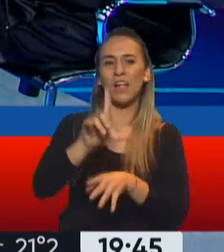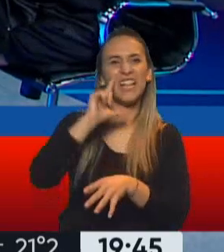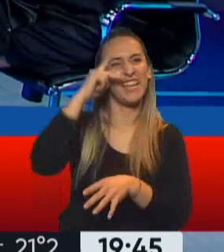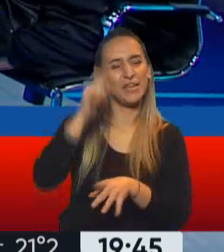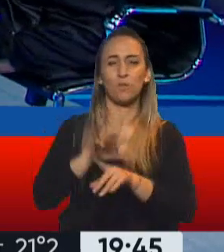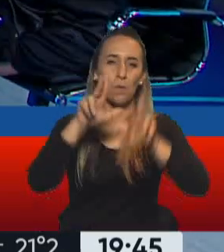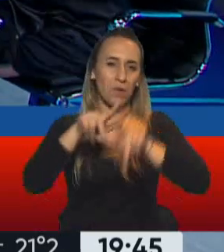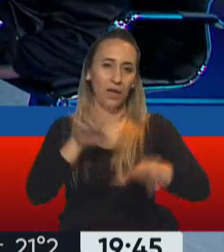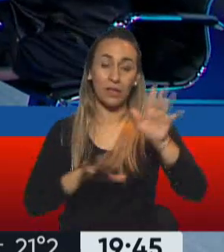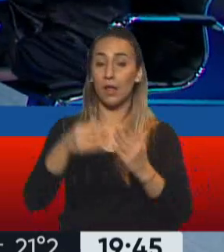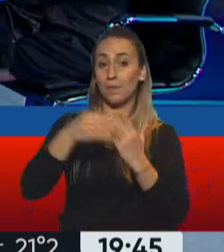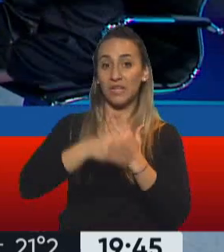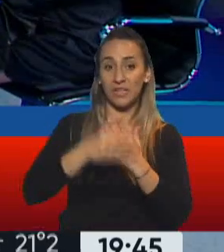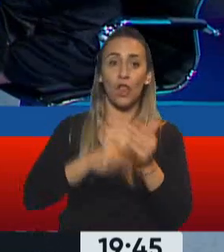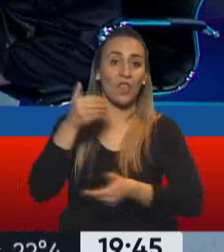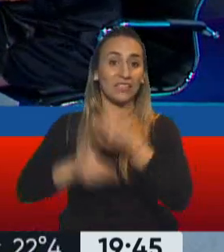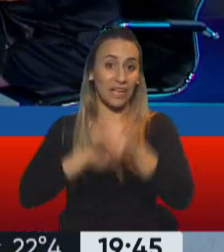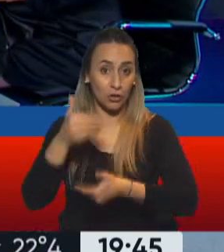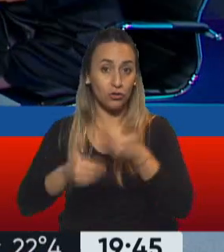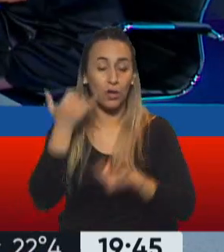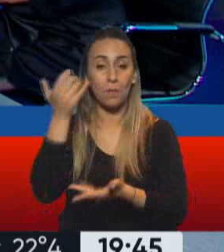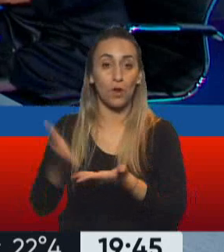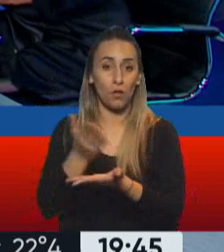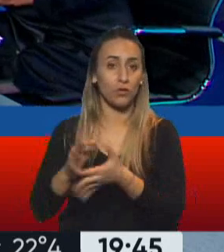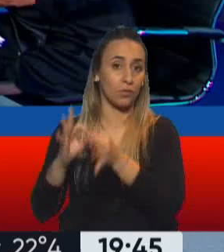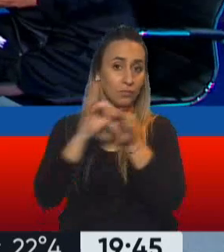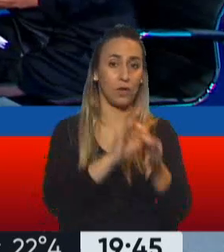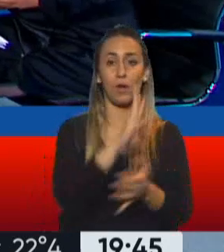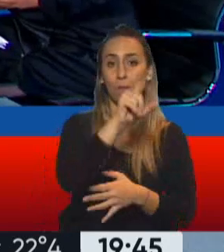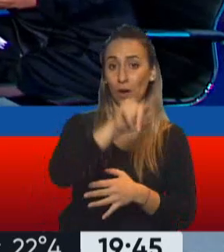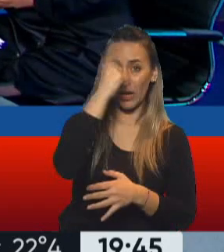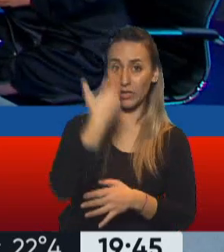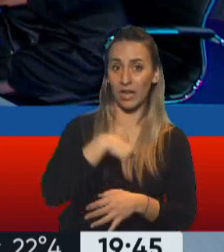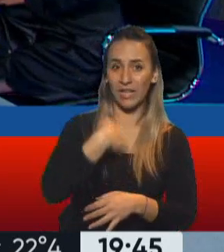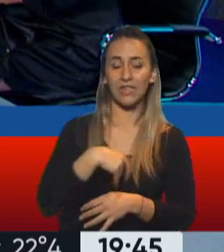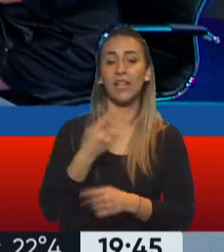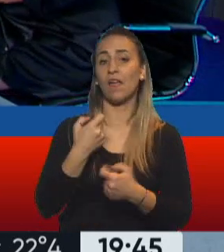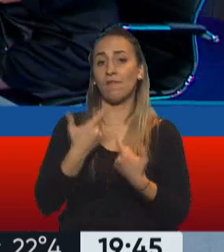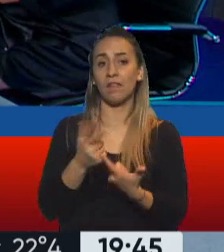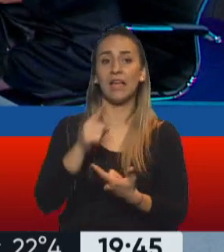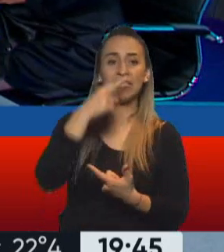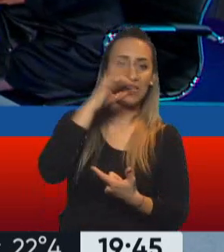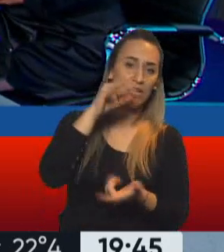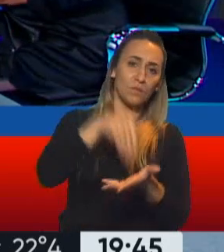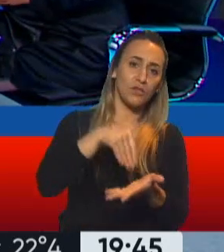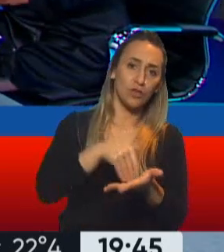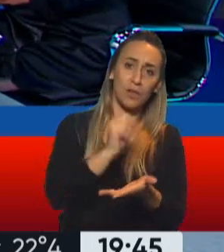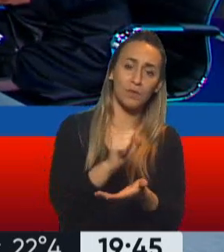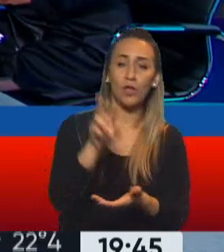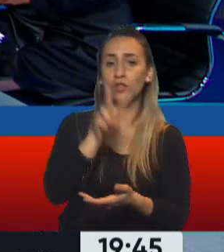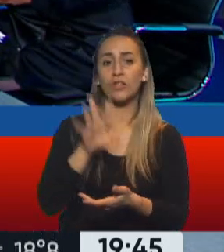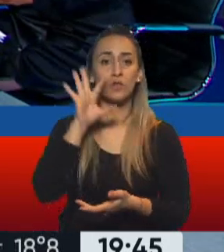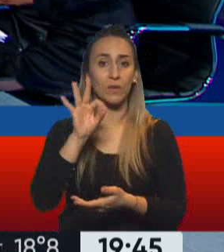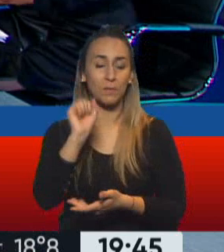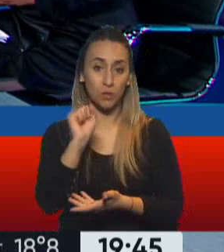ministerio de desarrollo productivo lleva junto con el banco de la nación argentina créditos entre 70 millones de pesos y 250 millones esperemos